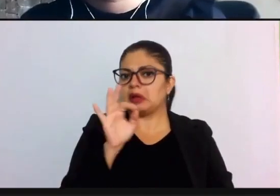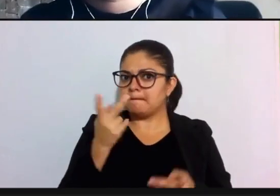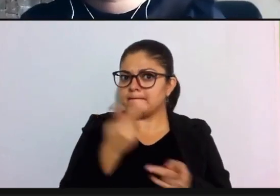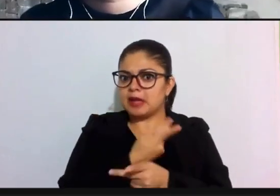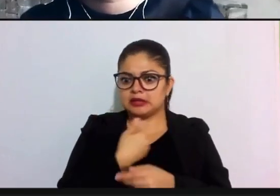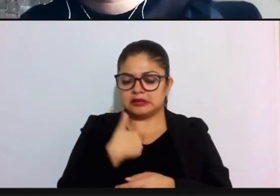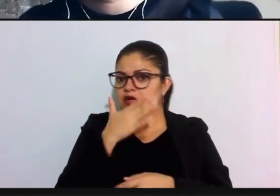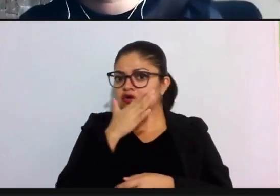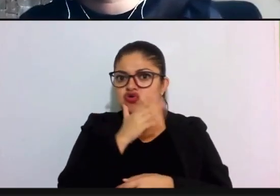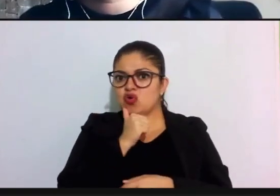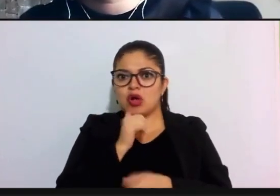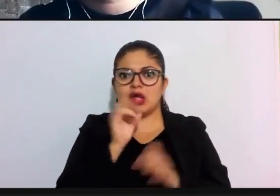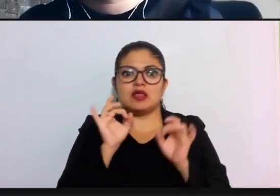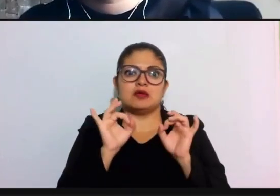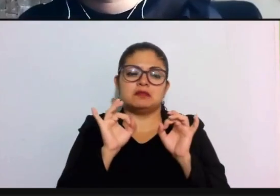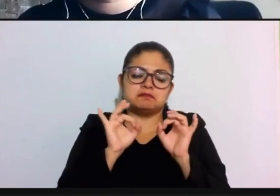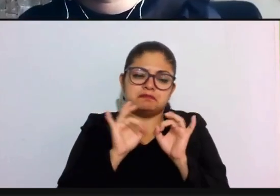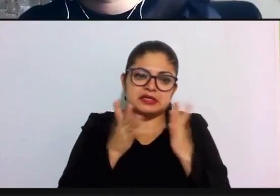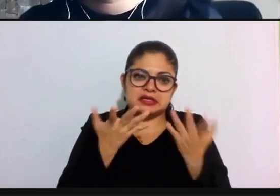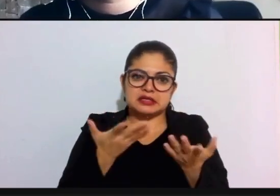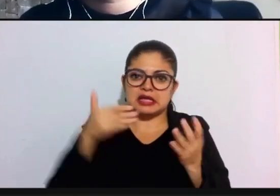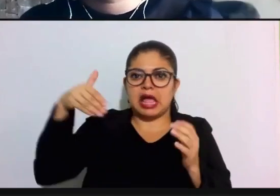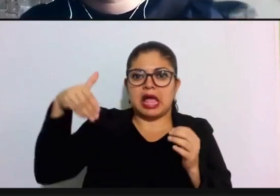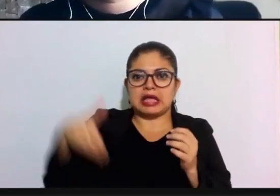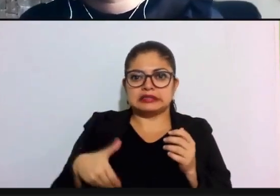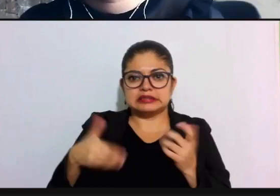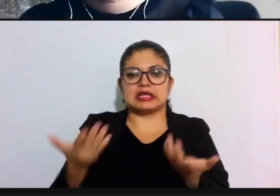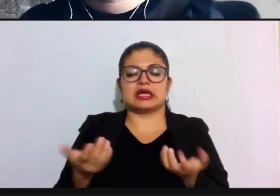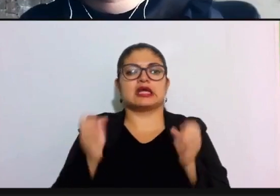alguna situación, un accidente, una